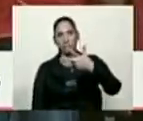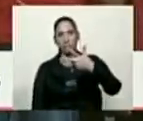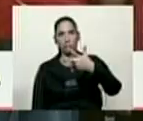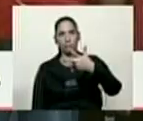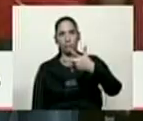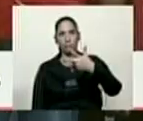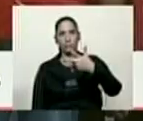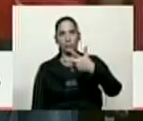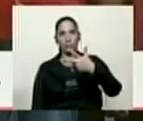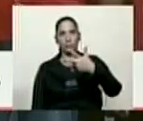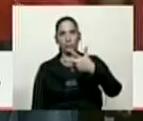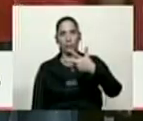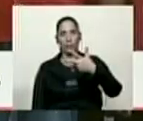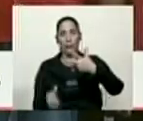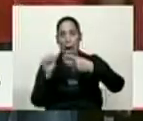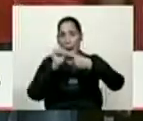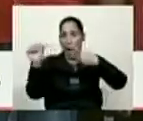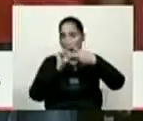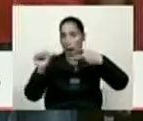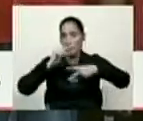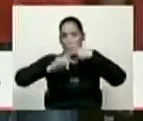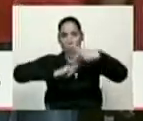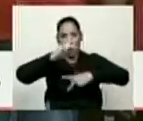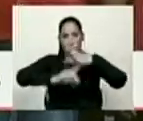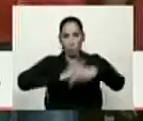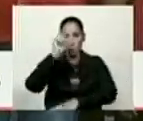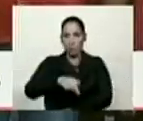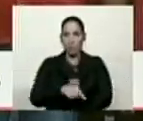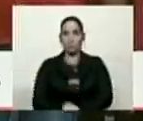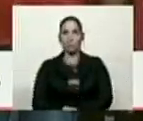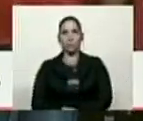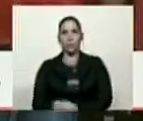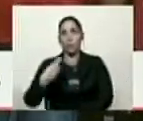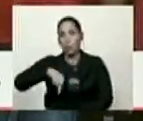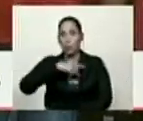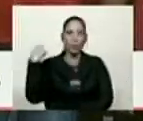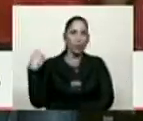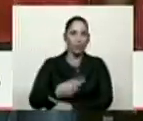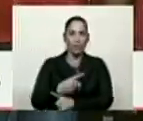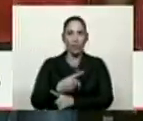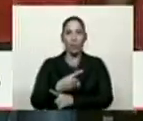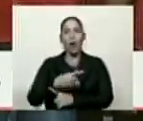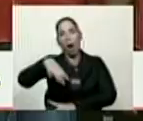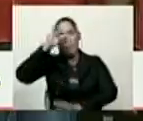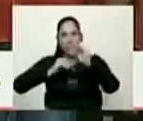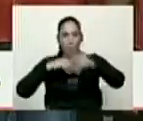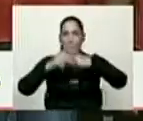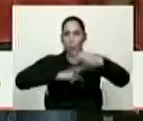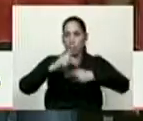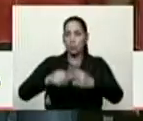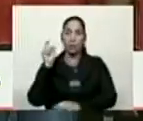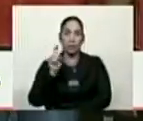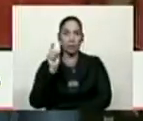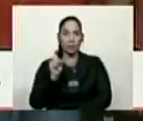está el área de producción, hermanos y hermanas. Nosotros tenemos que aprender a producir lo que